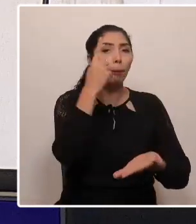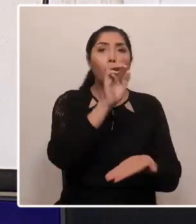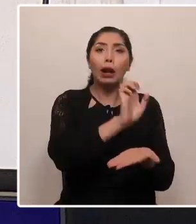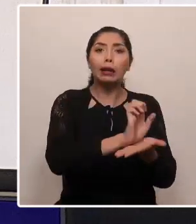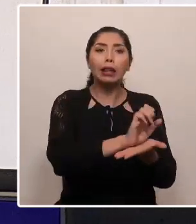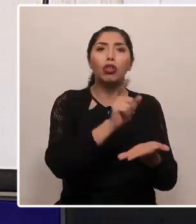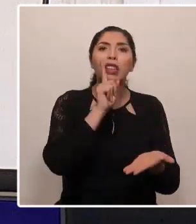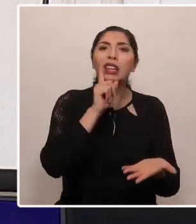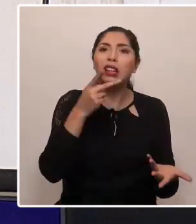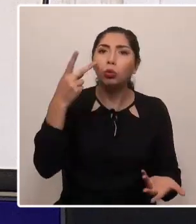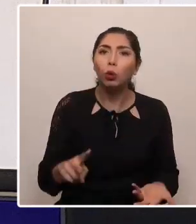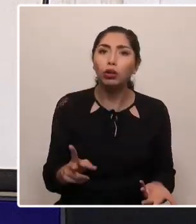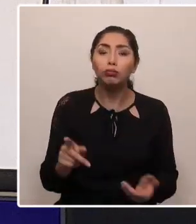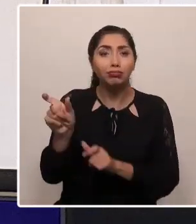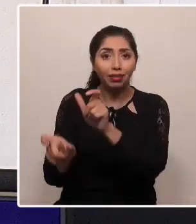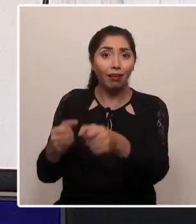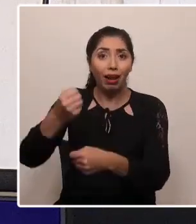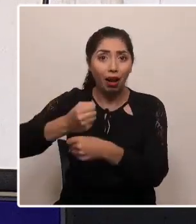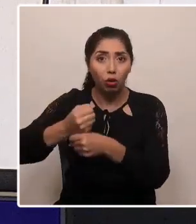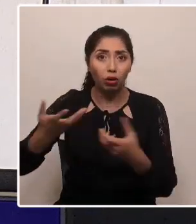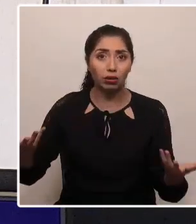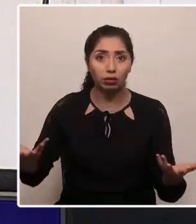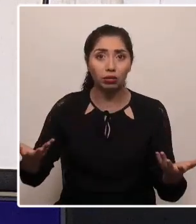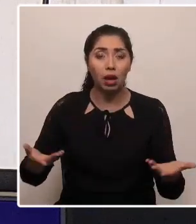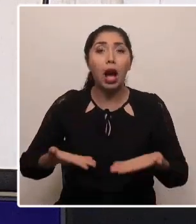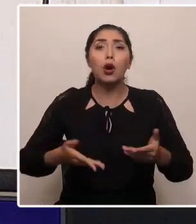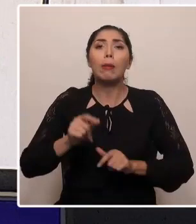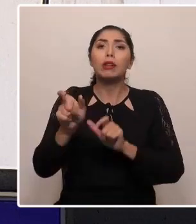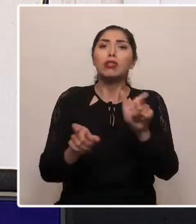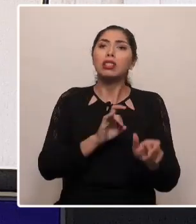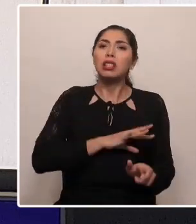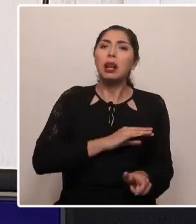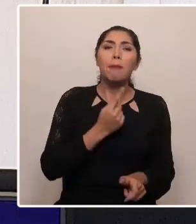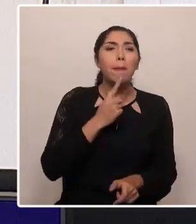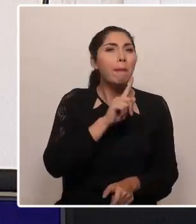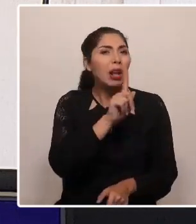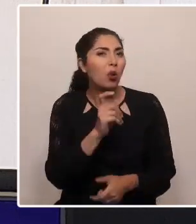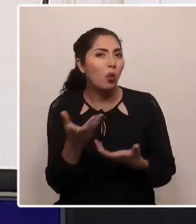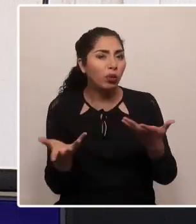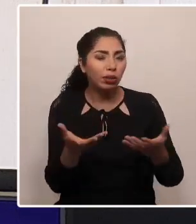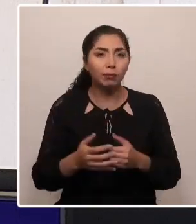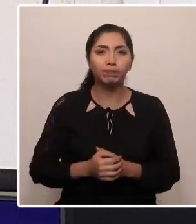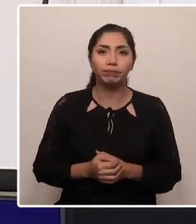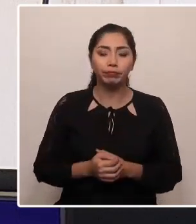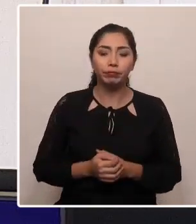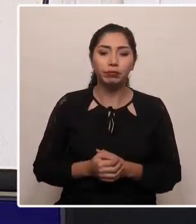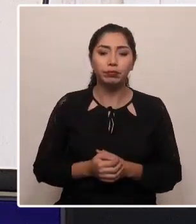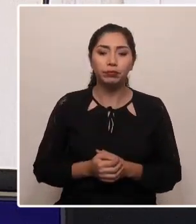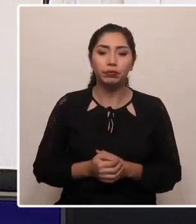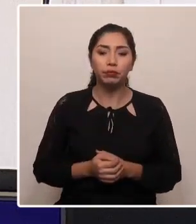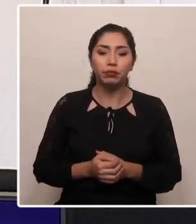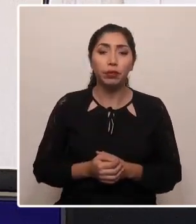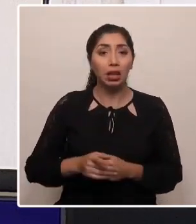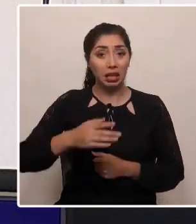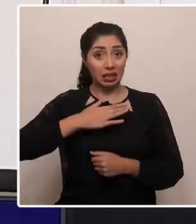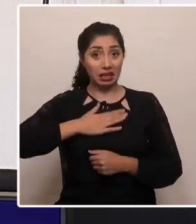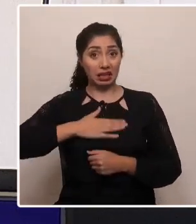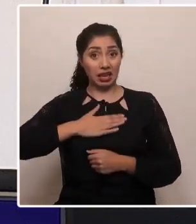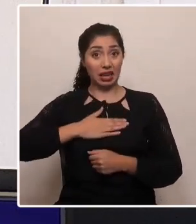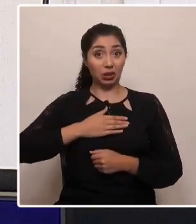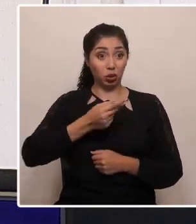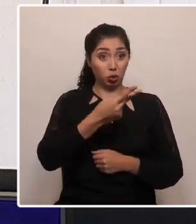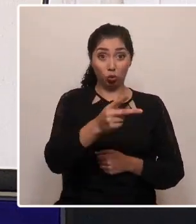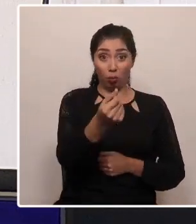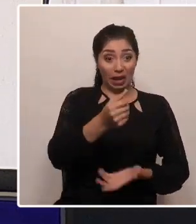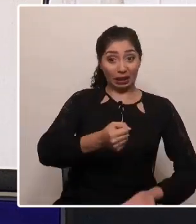los trabajadores. Ahora los chilenos se preguntarán si estarían dispuestos a darle chip libre a los políticos para administrar su